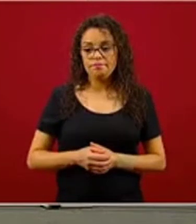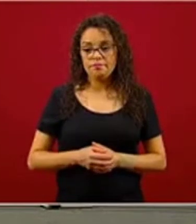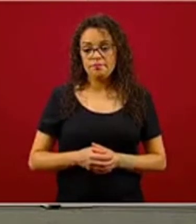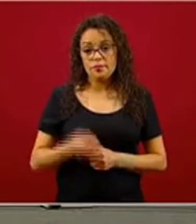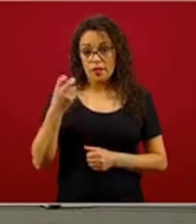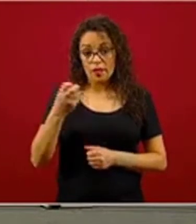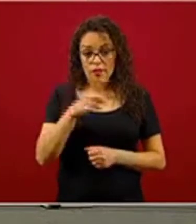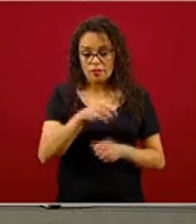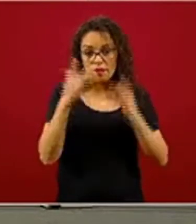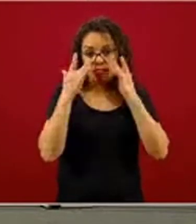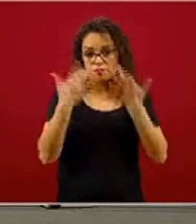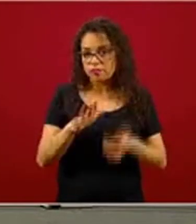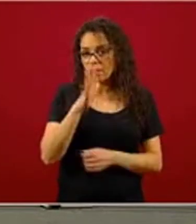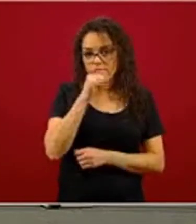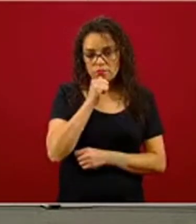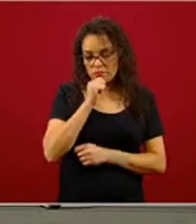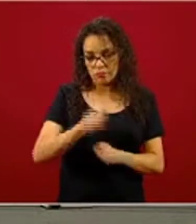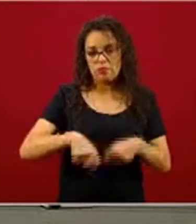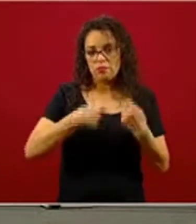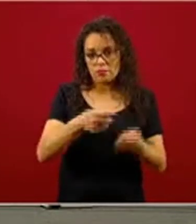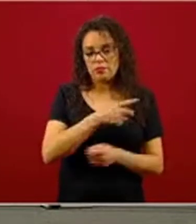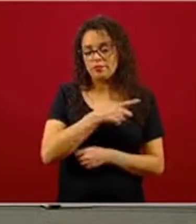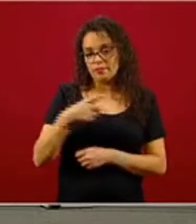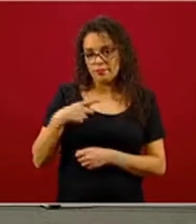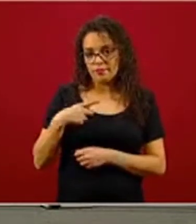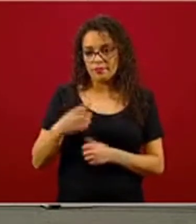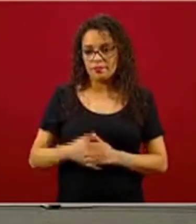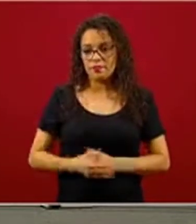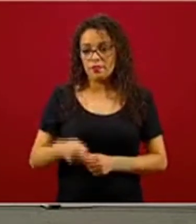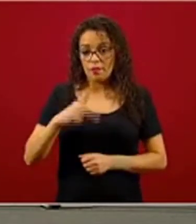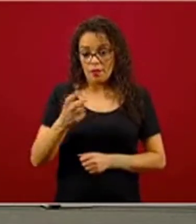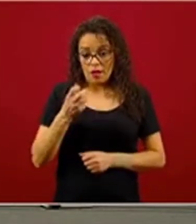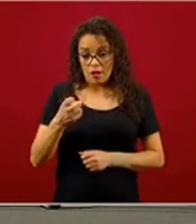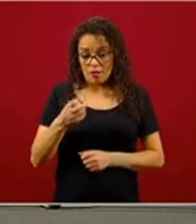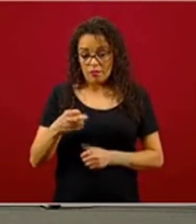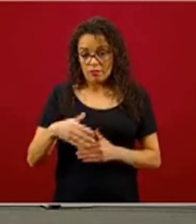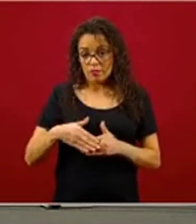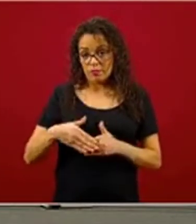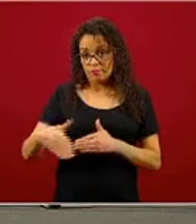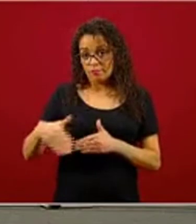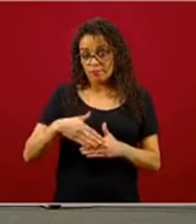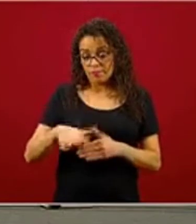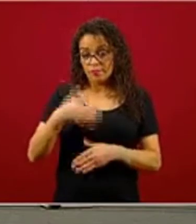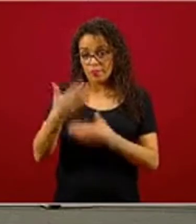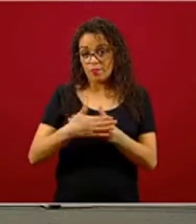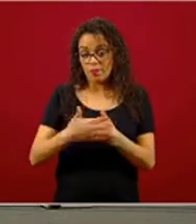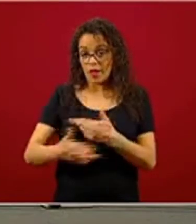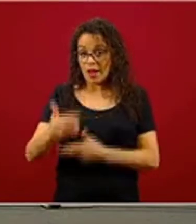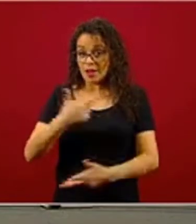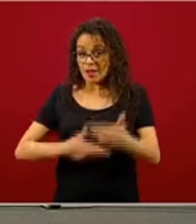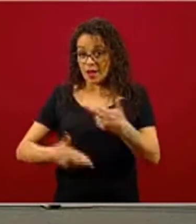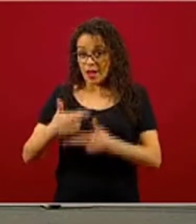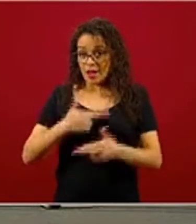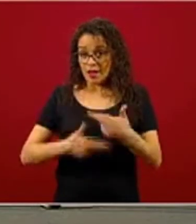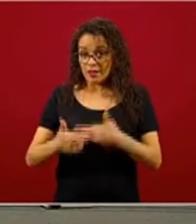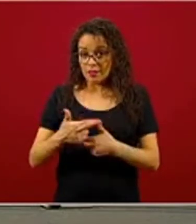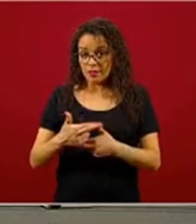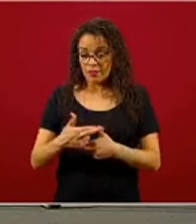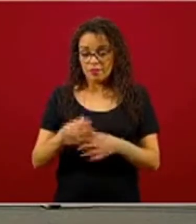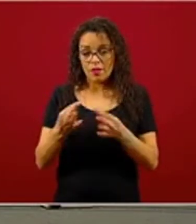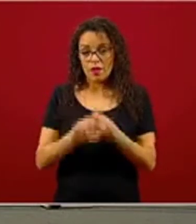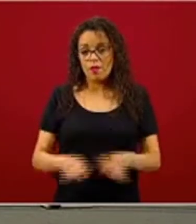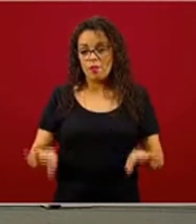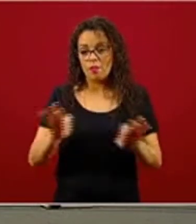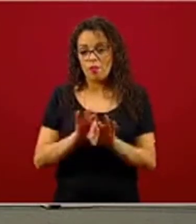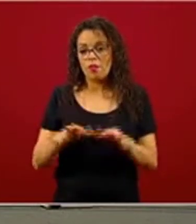renunciar. Pero en esta etapa, en este sano retorno, es clave la confianza. El presidente lo